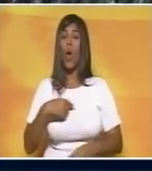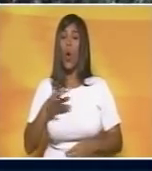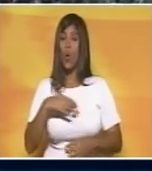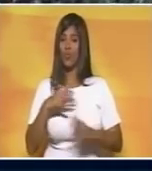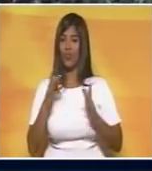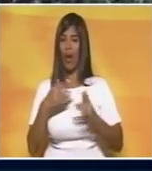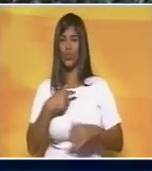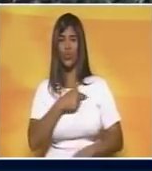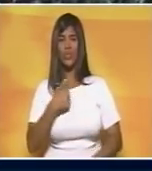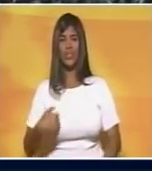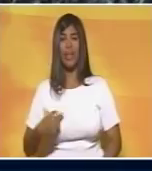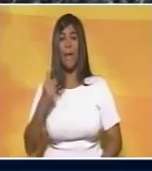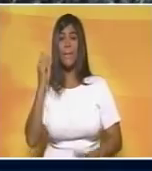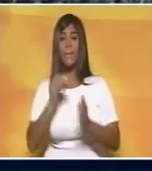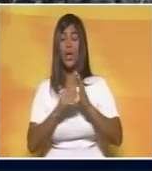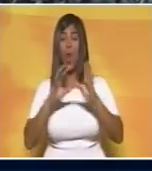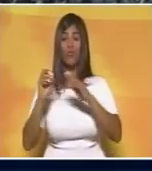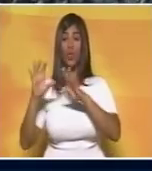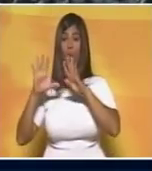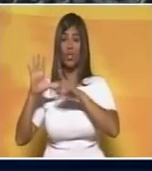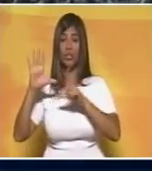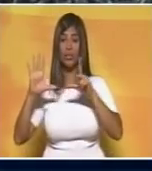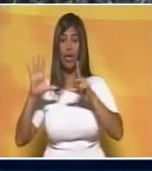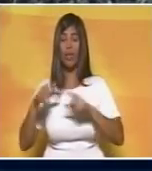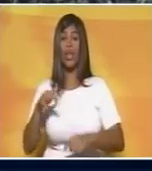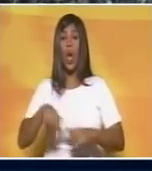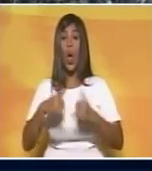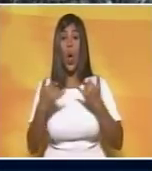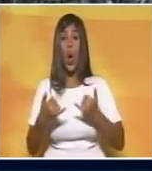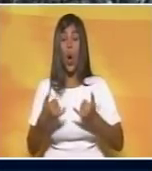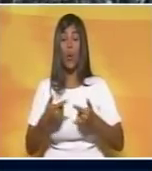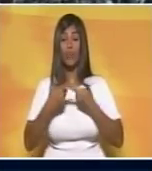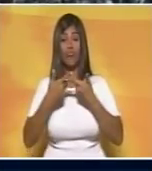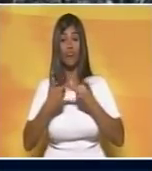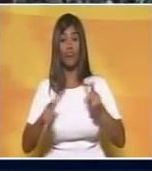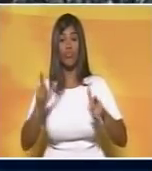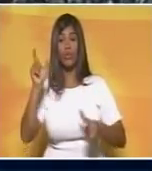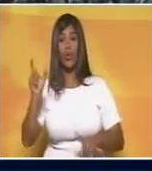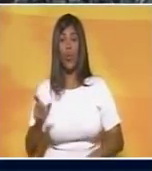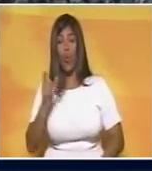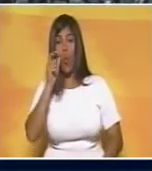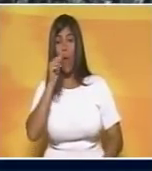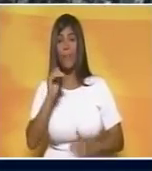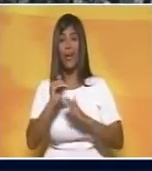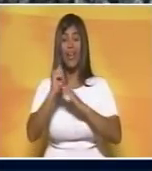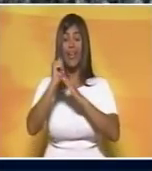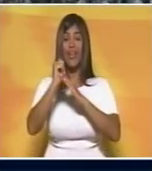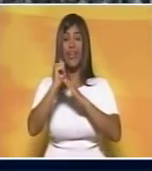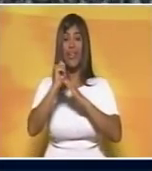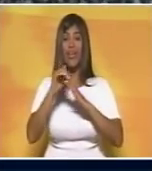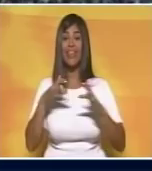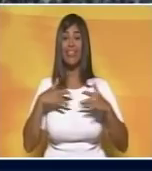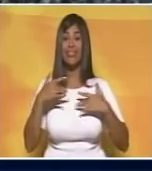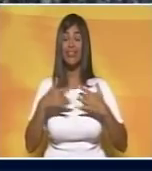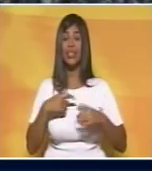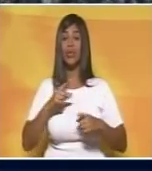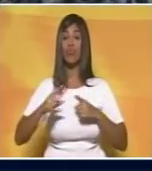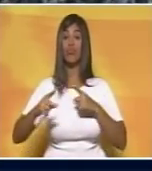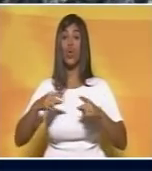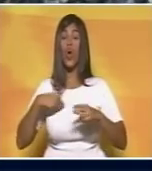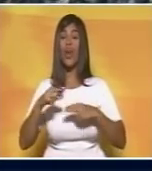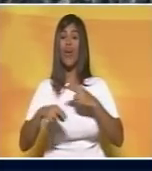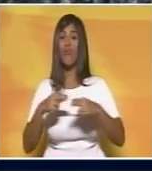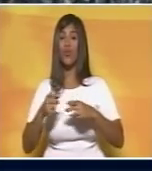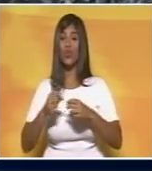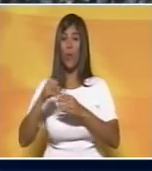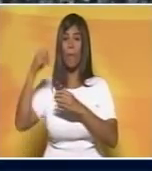en 1997. Por si fuera poco, hoy ha sido puesto en libertad Joshua Wong, el líder activista que lideró la revolución de los